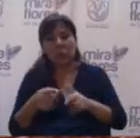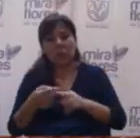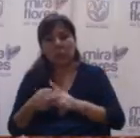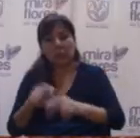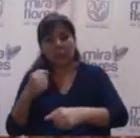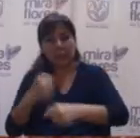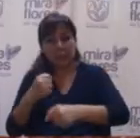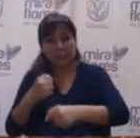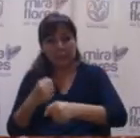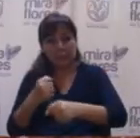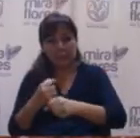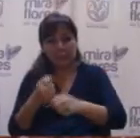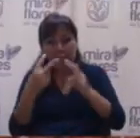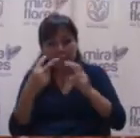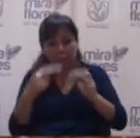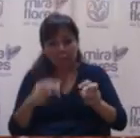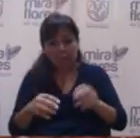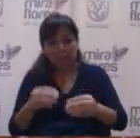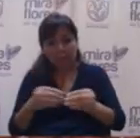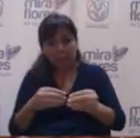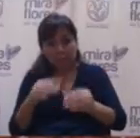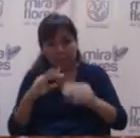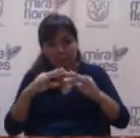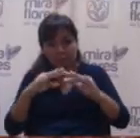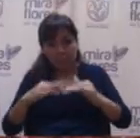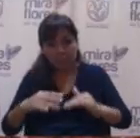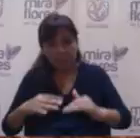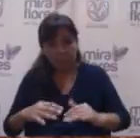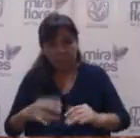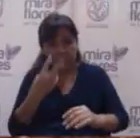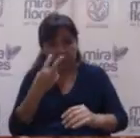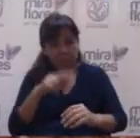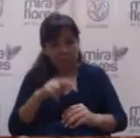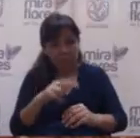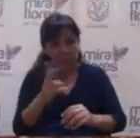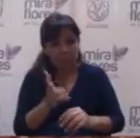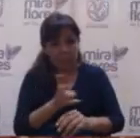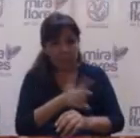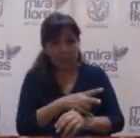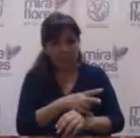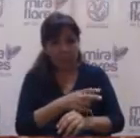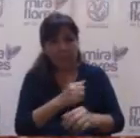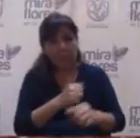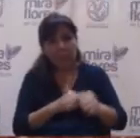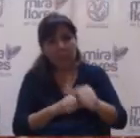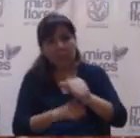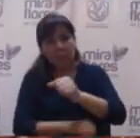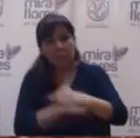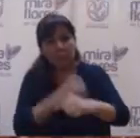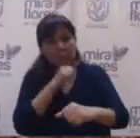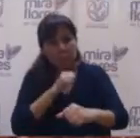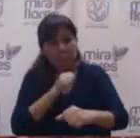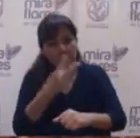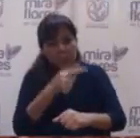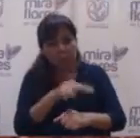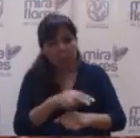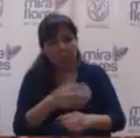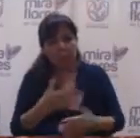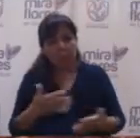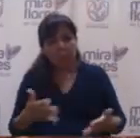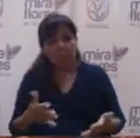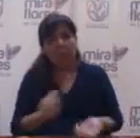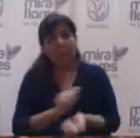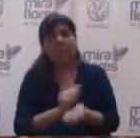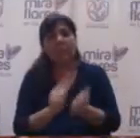ve que la calidad de ese concreto y del fierro que arma el concreto no era el adecuado. Por ende, se tuvo que